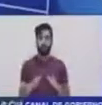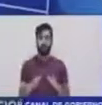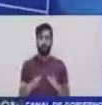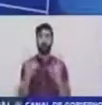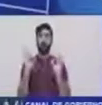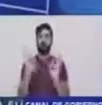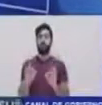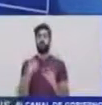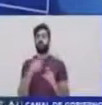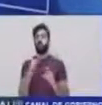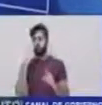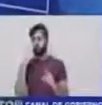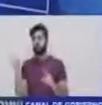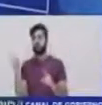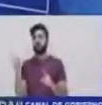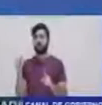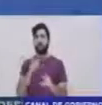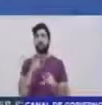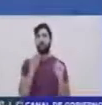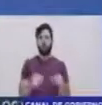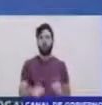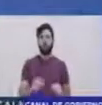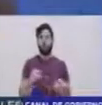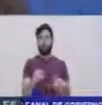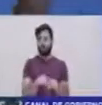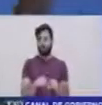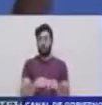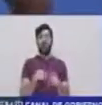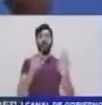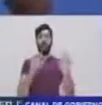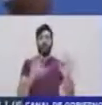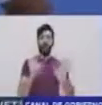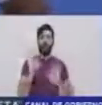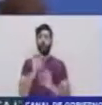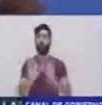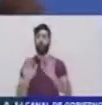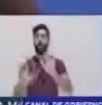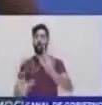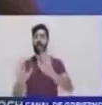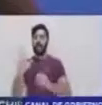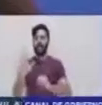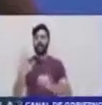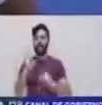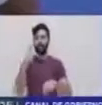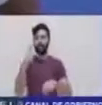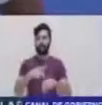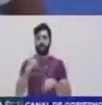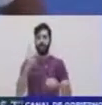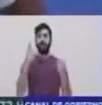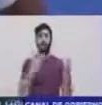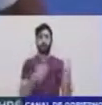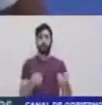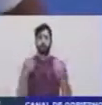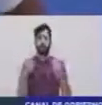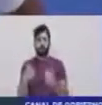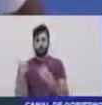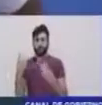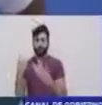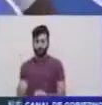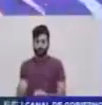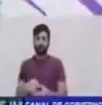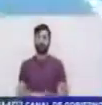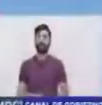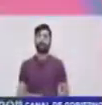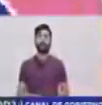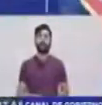Este ejercicio lo puedes ejecutar en repeticiones de 10 a 15 y debes de ejecutar 4